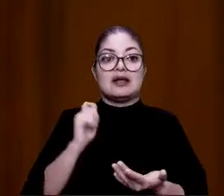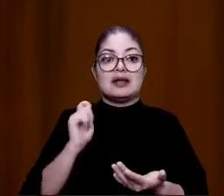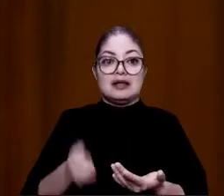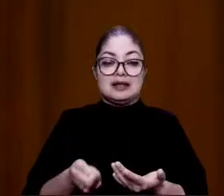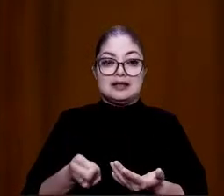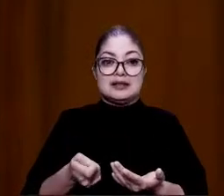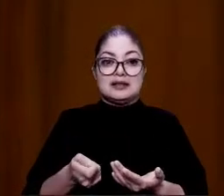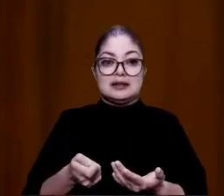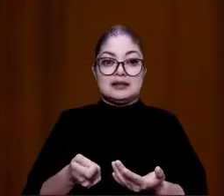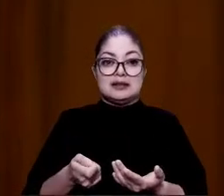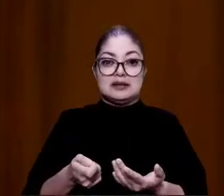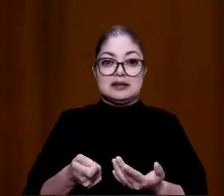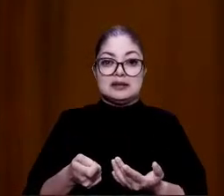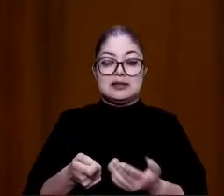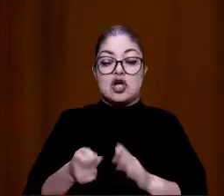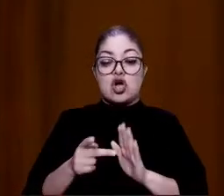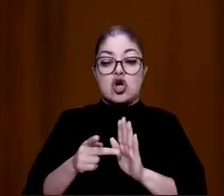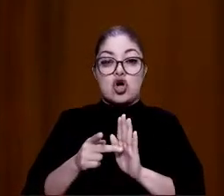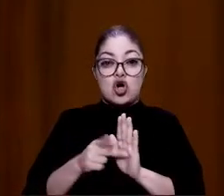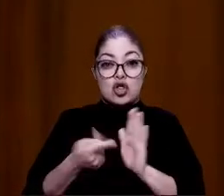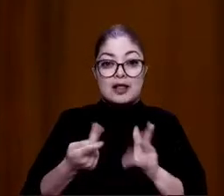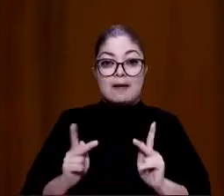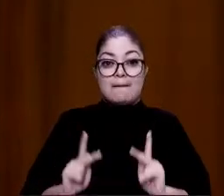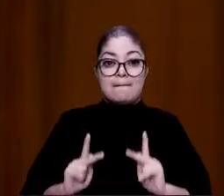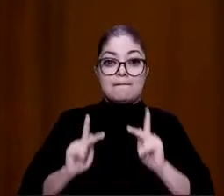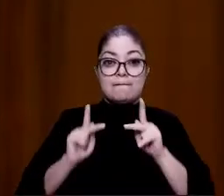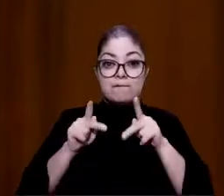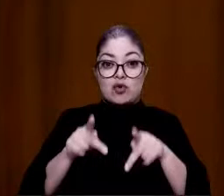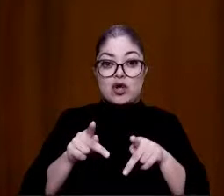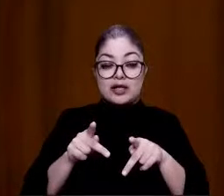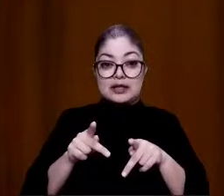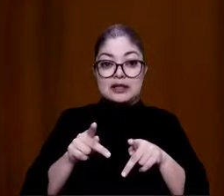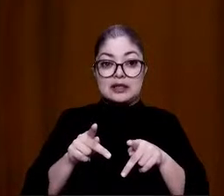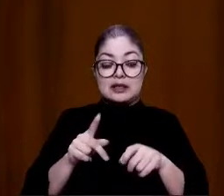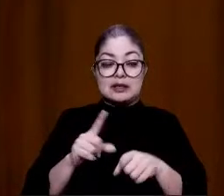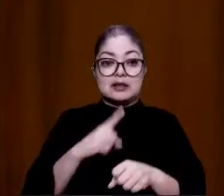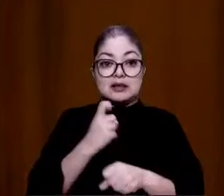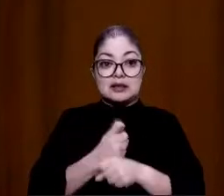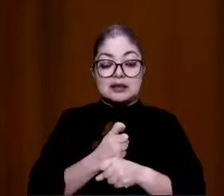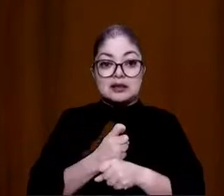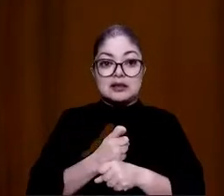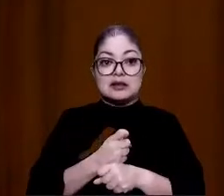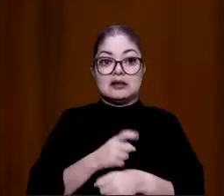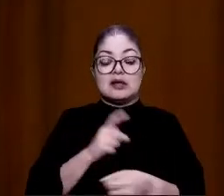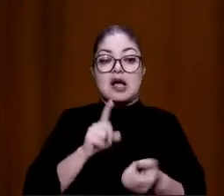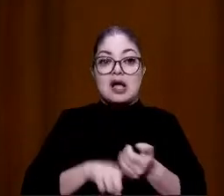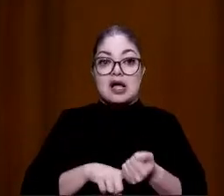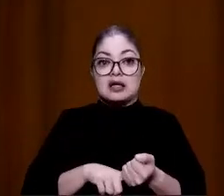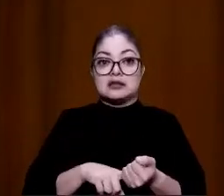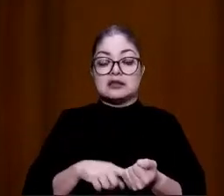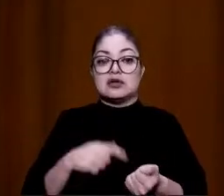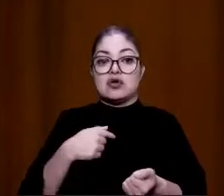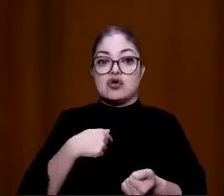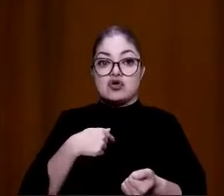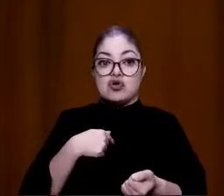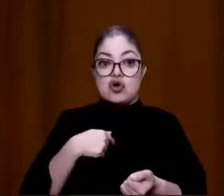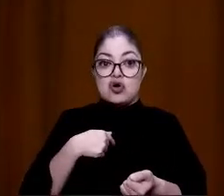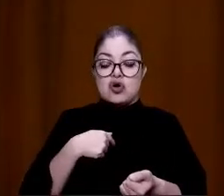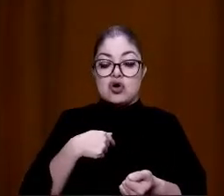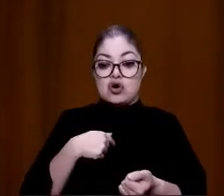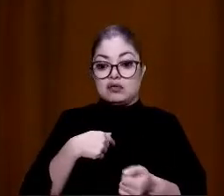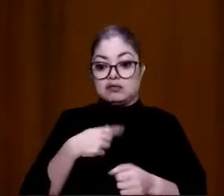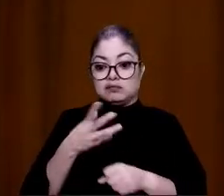monto de rehacer prácticamente el puente de manera considerable. Ya lo mencioné, el costo del acero